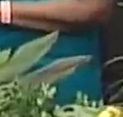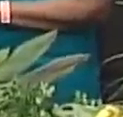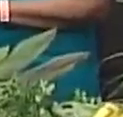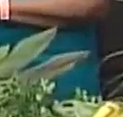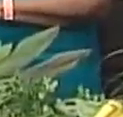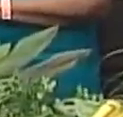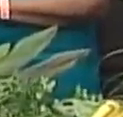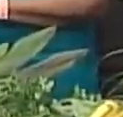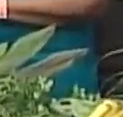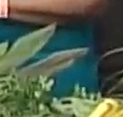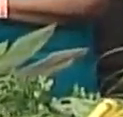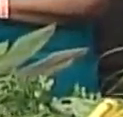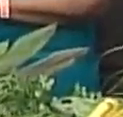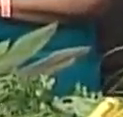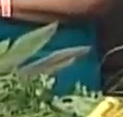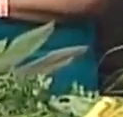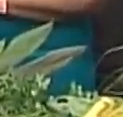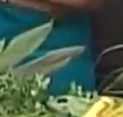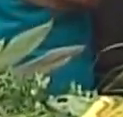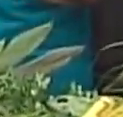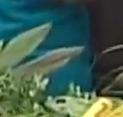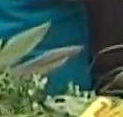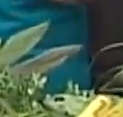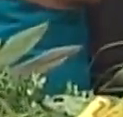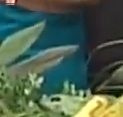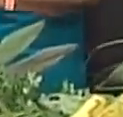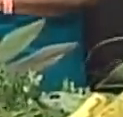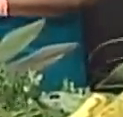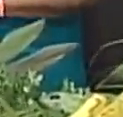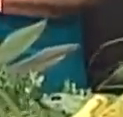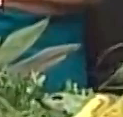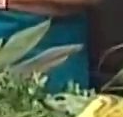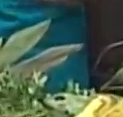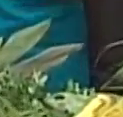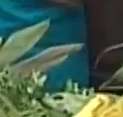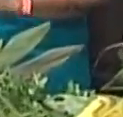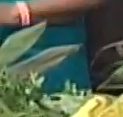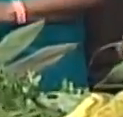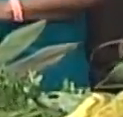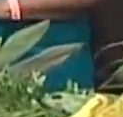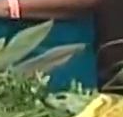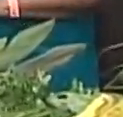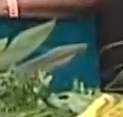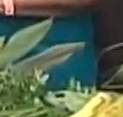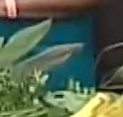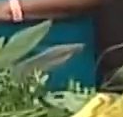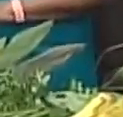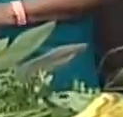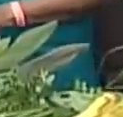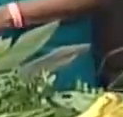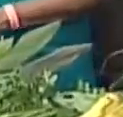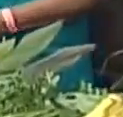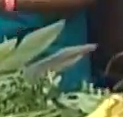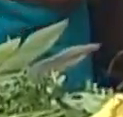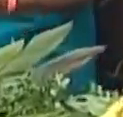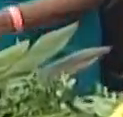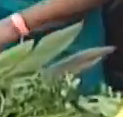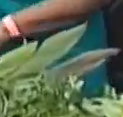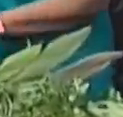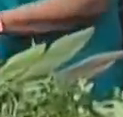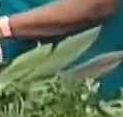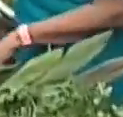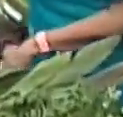arreglos florales y humus de lombriz. Justamente ha sido un recorrido también por la comuna socialista agroturística Galipán, en lo